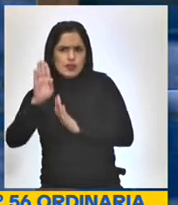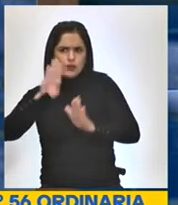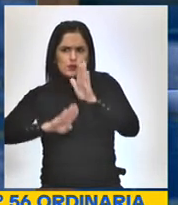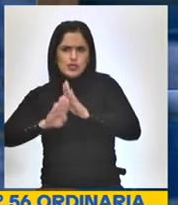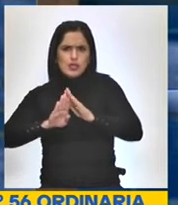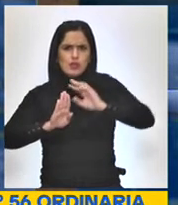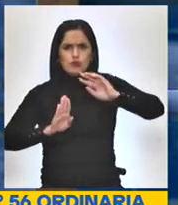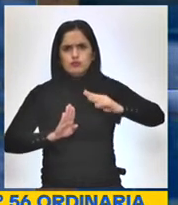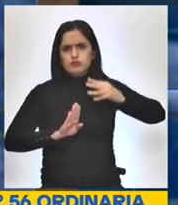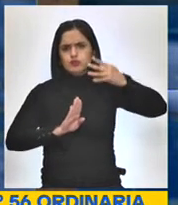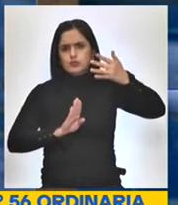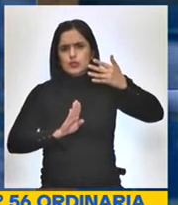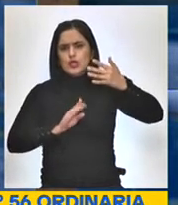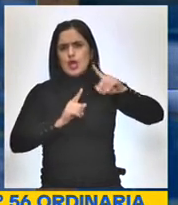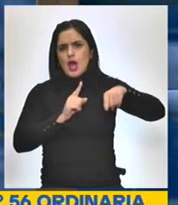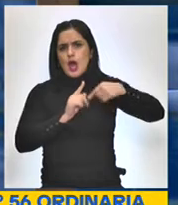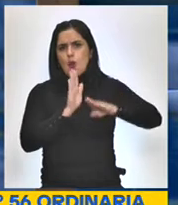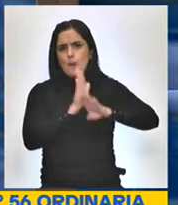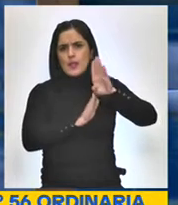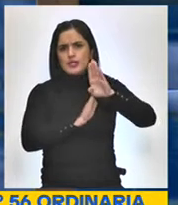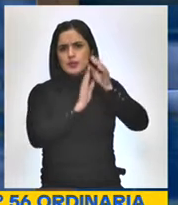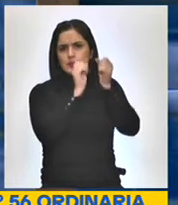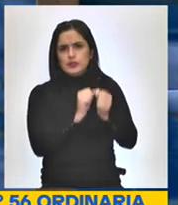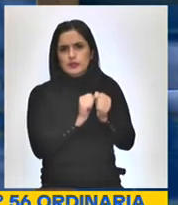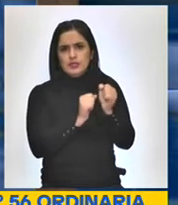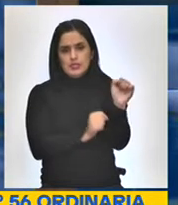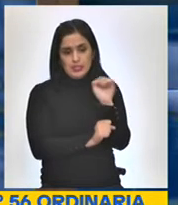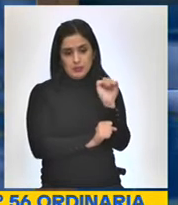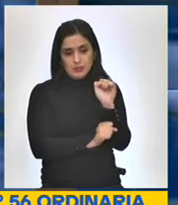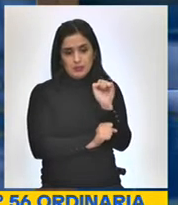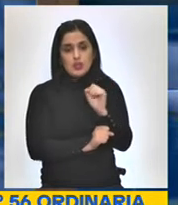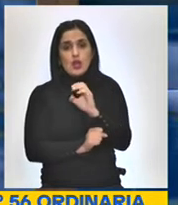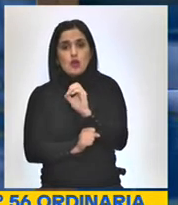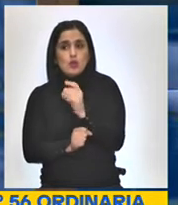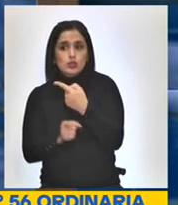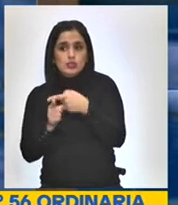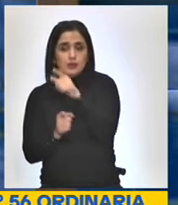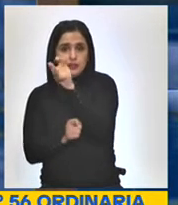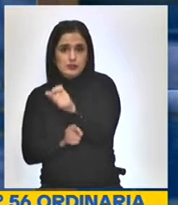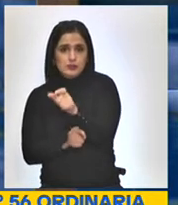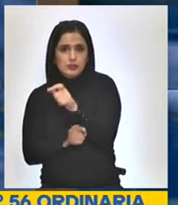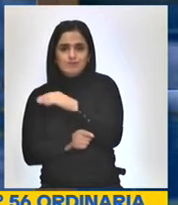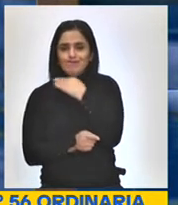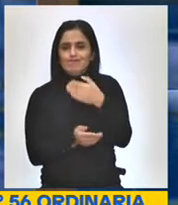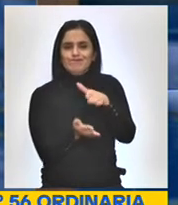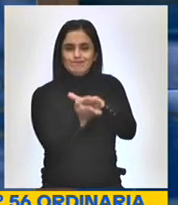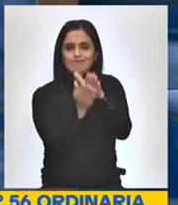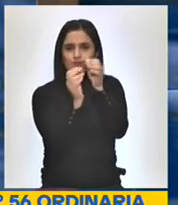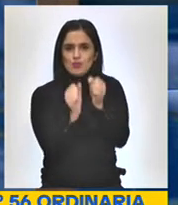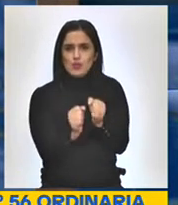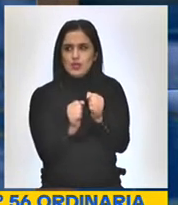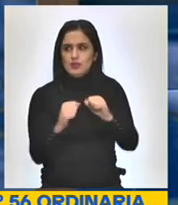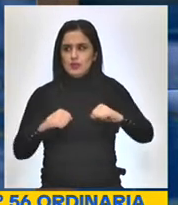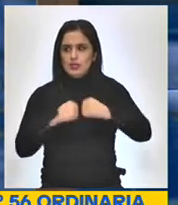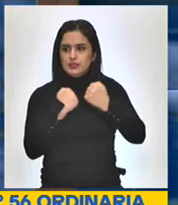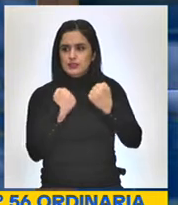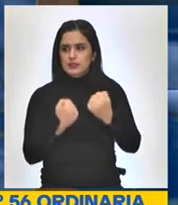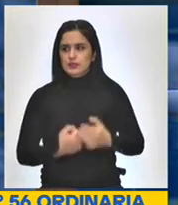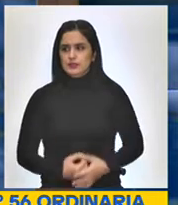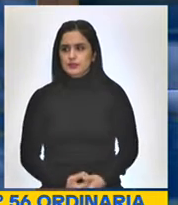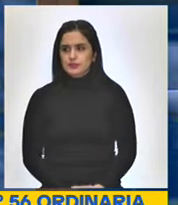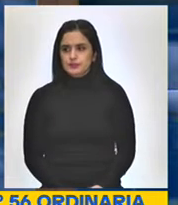exponencialmente la posibilidad que tanto el conductor como terceras personas puedan fallecer por esta conducta